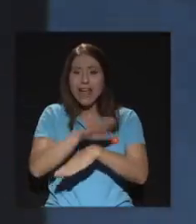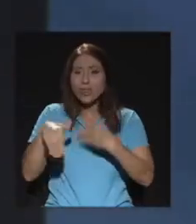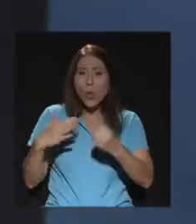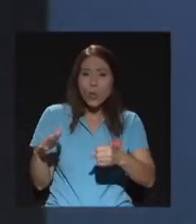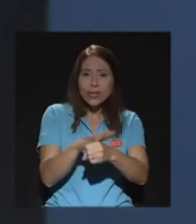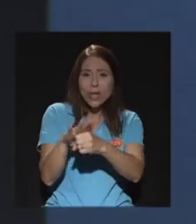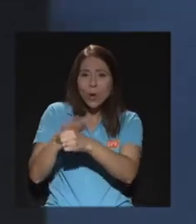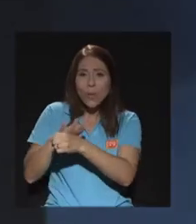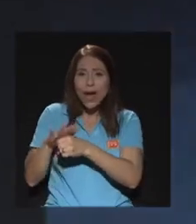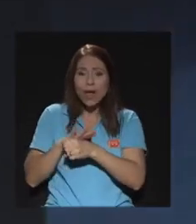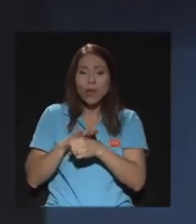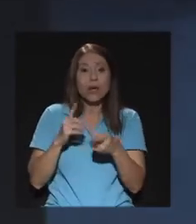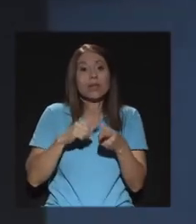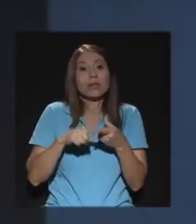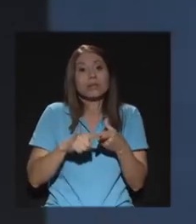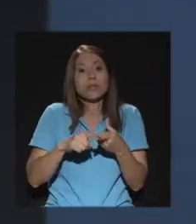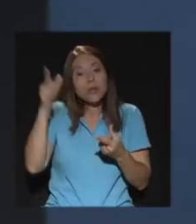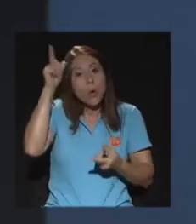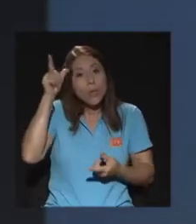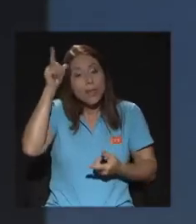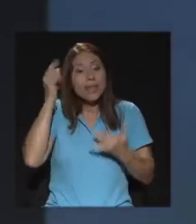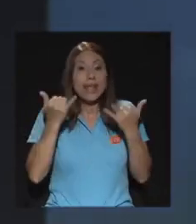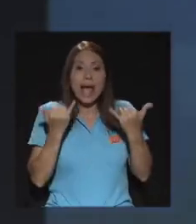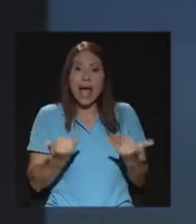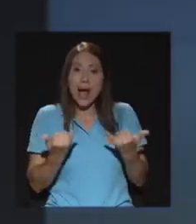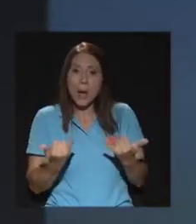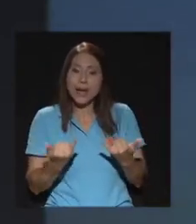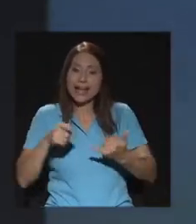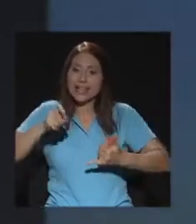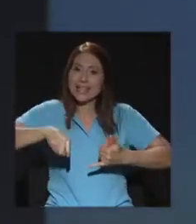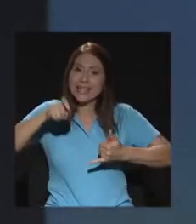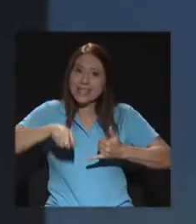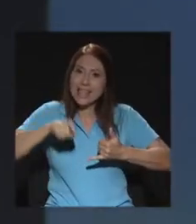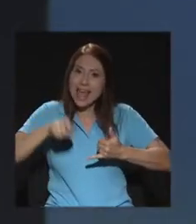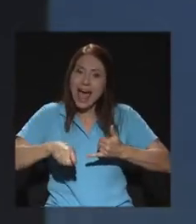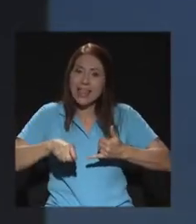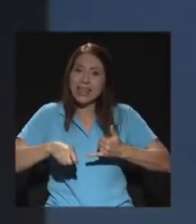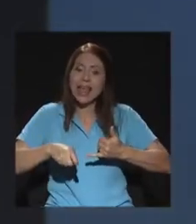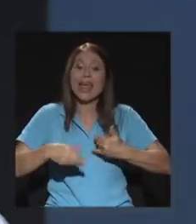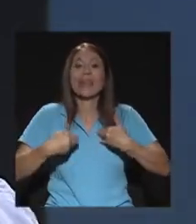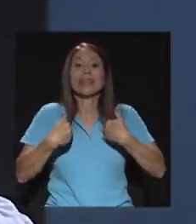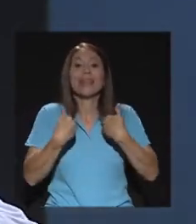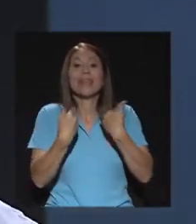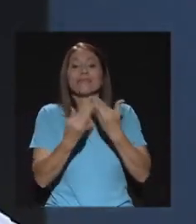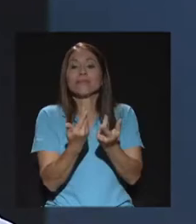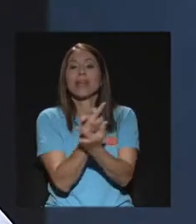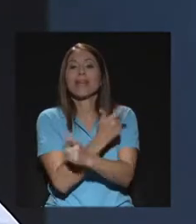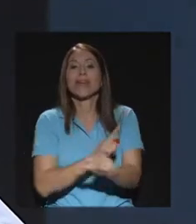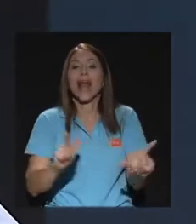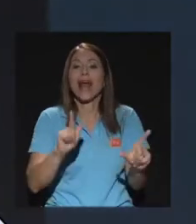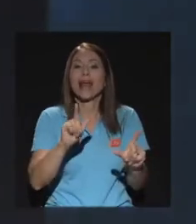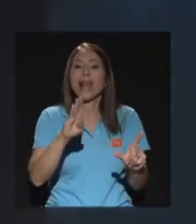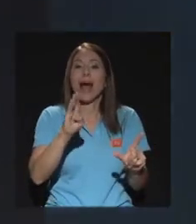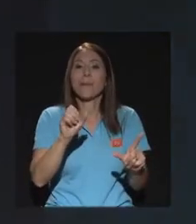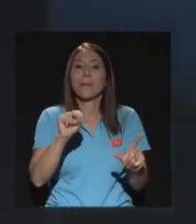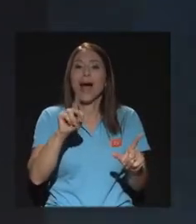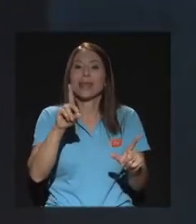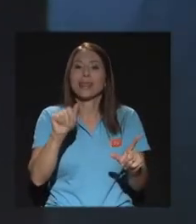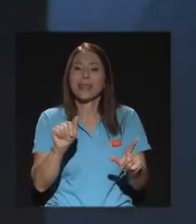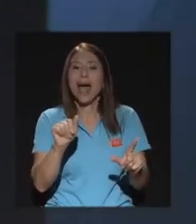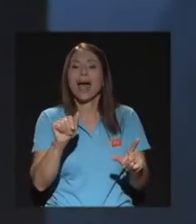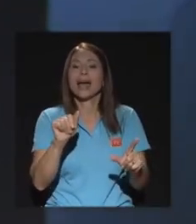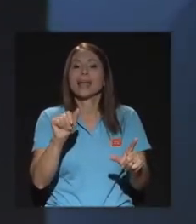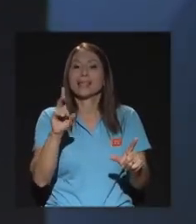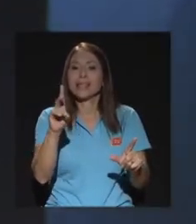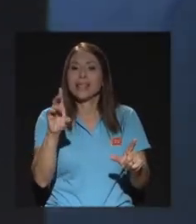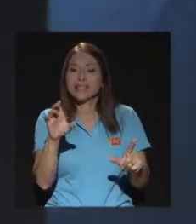Entonces, obviamente, cuando ahora surge la necesidad de liberar la banda de 700, que más que una mera transmisión